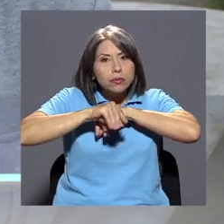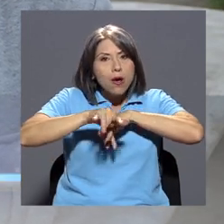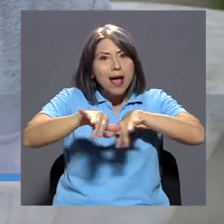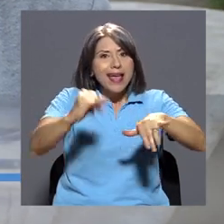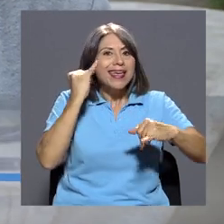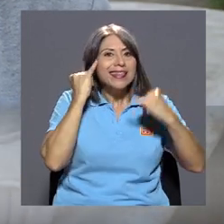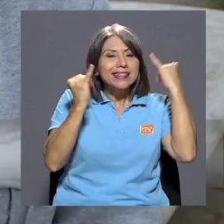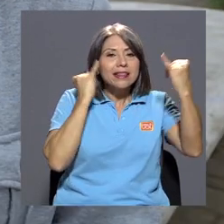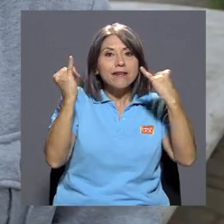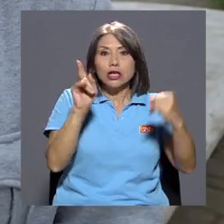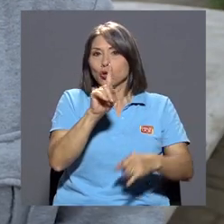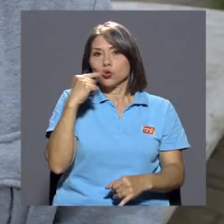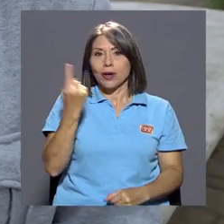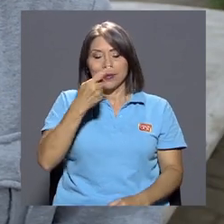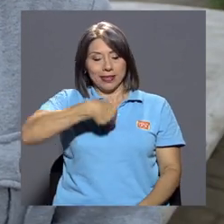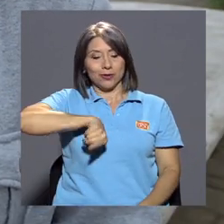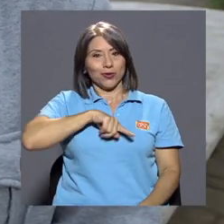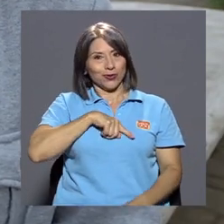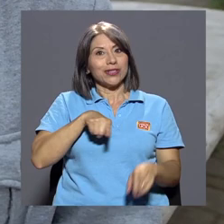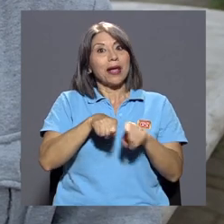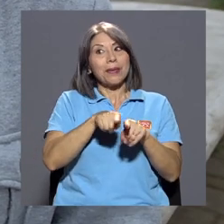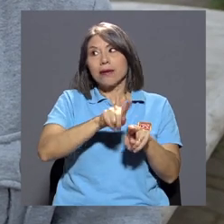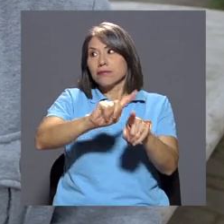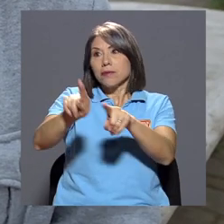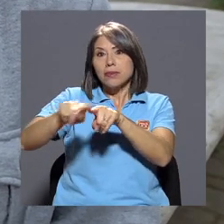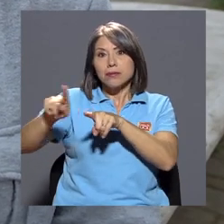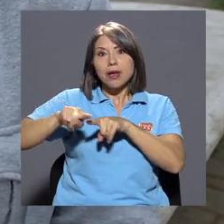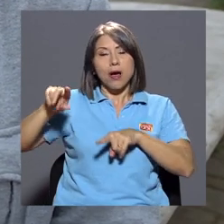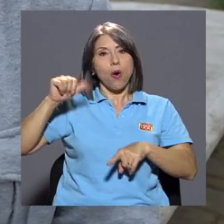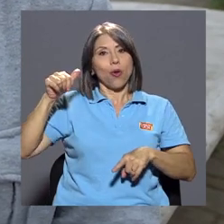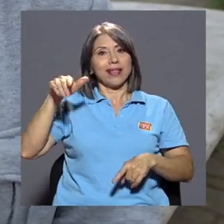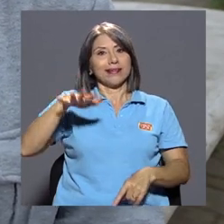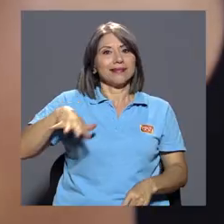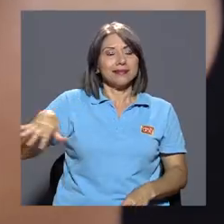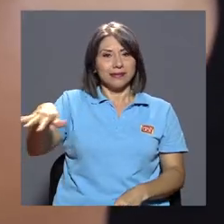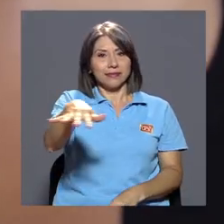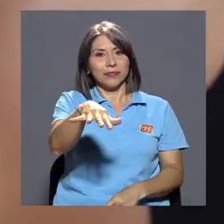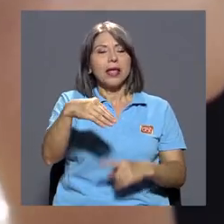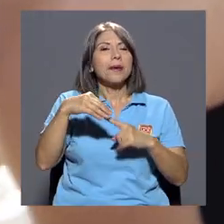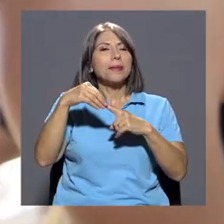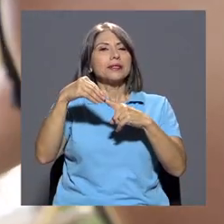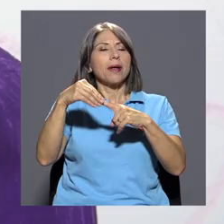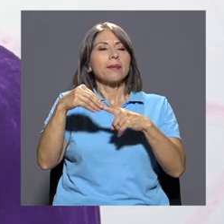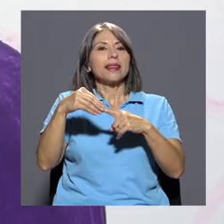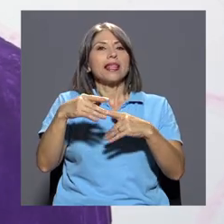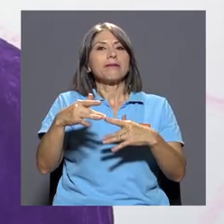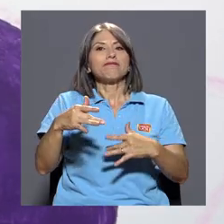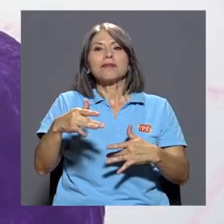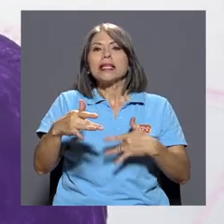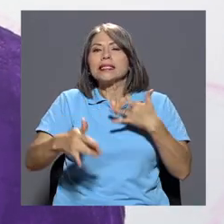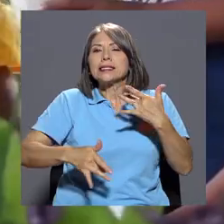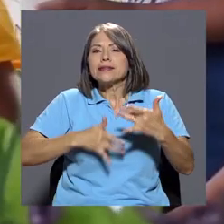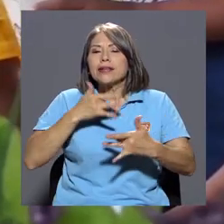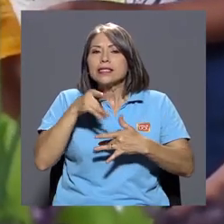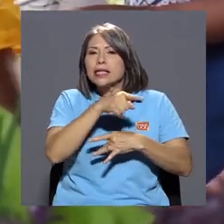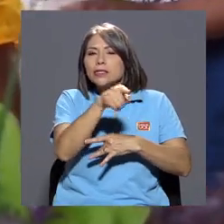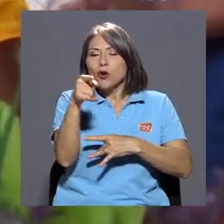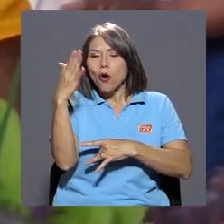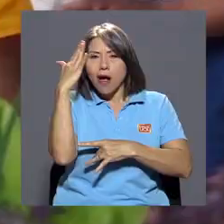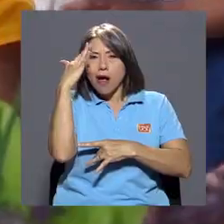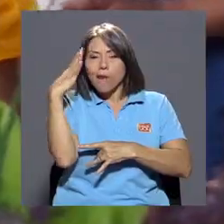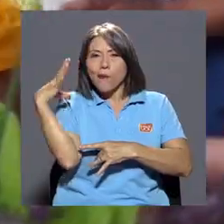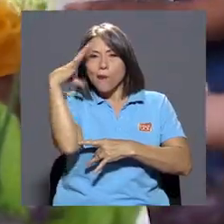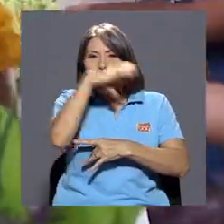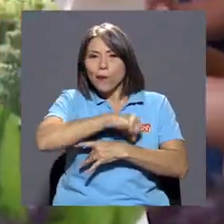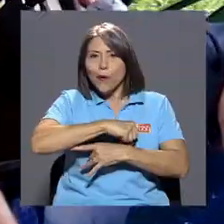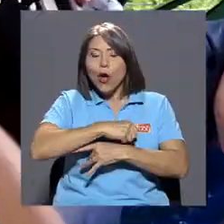la de nosotros, sino a otras iniciativas, otras ferias con esta línea. Y principalmente la sensibilización, ¿verdad? Porque muchos